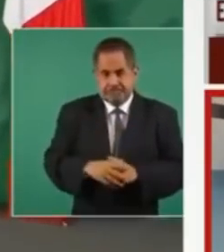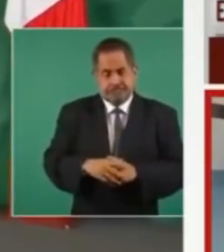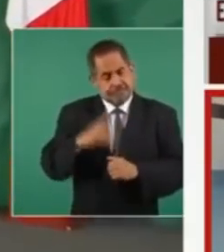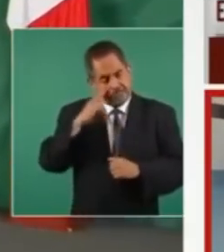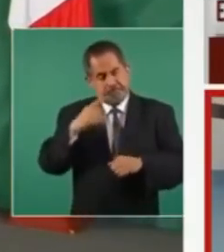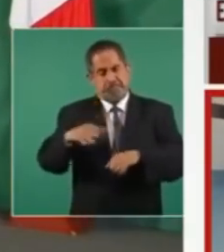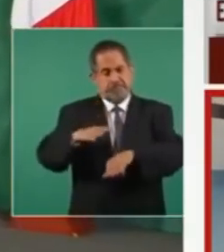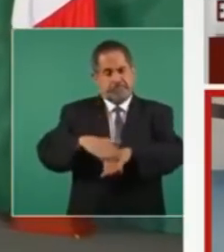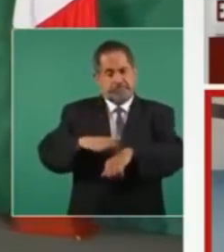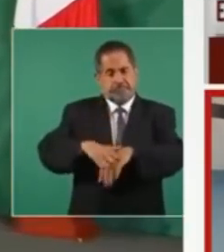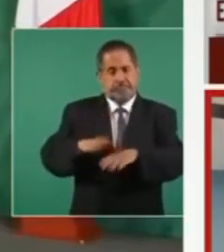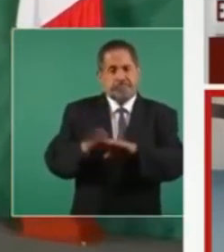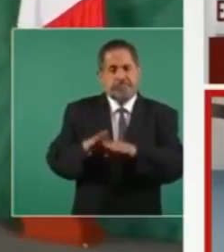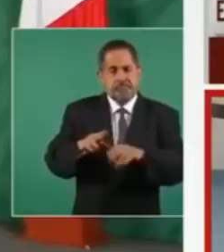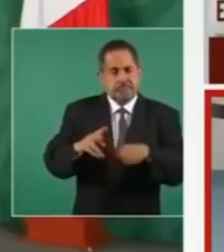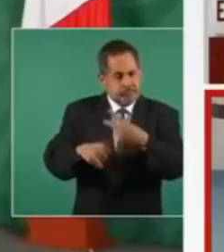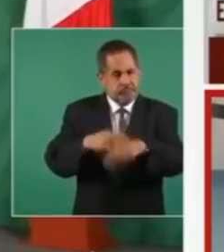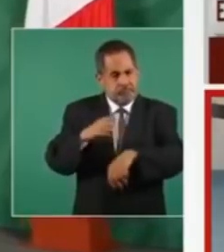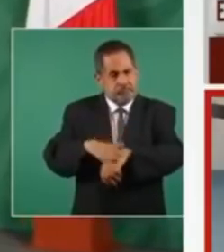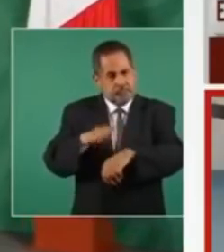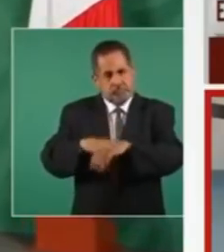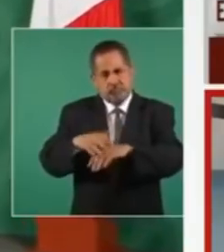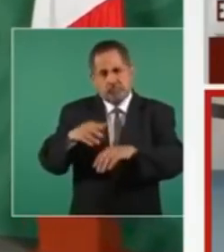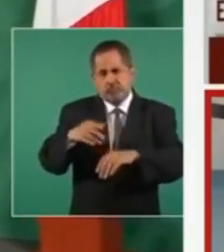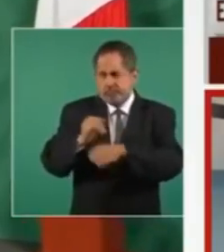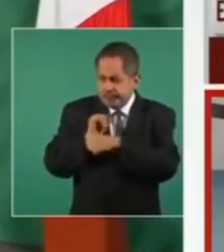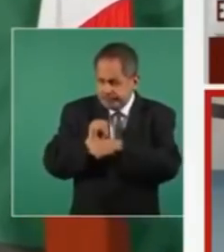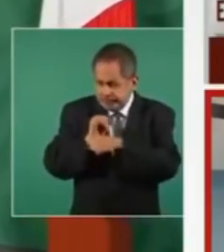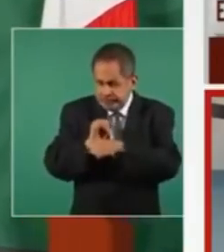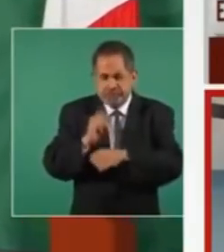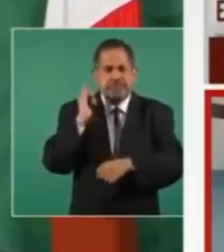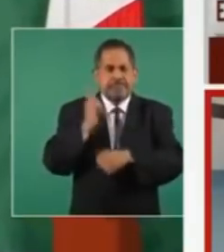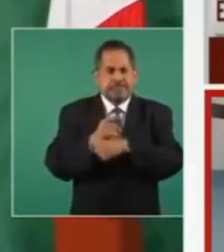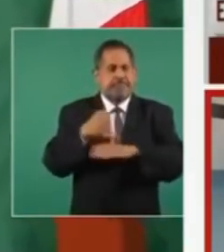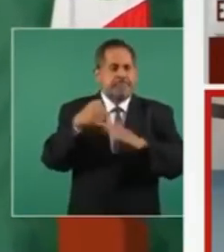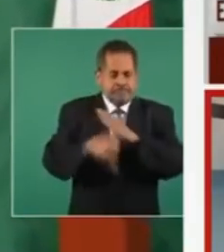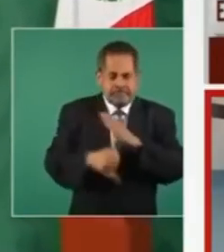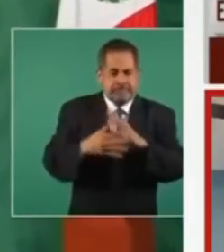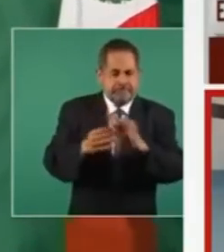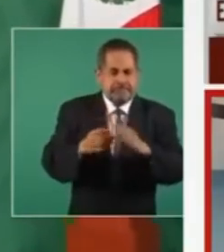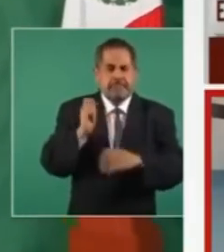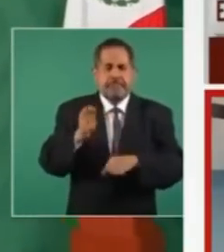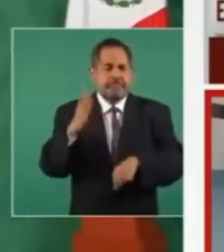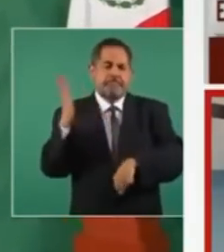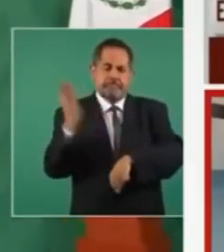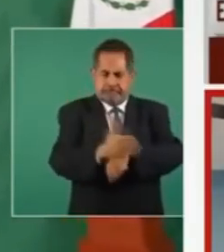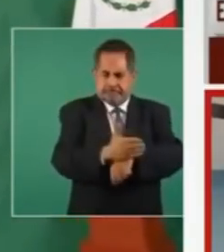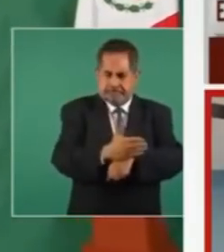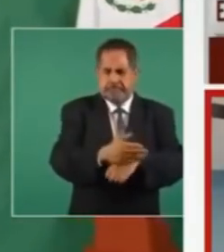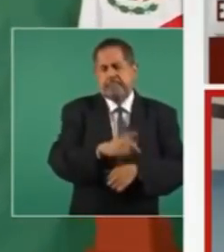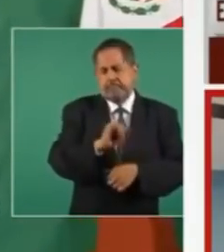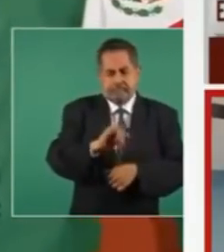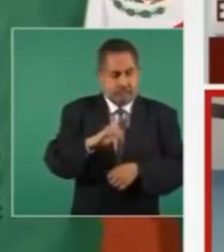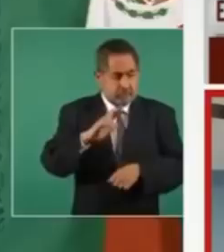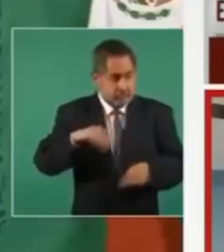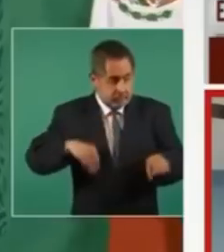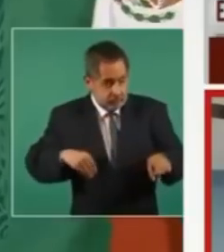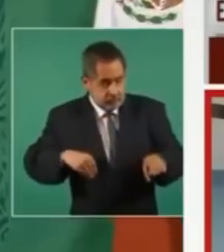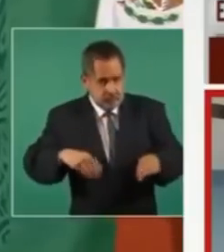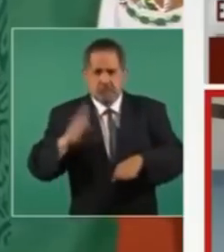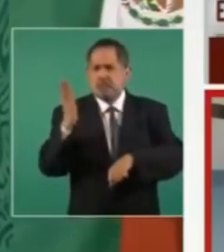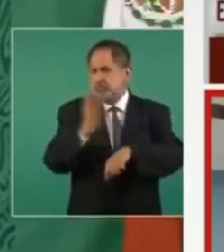se vaya al fondo y se castigue a los responsables,